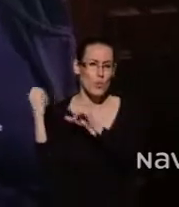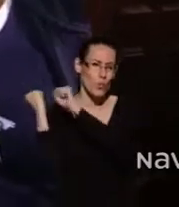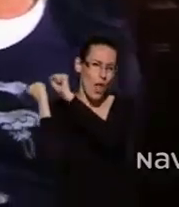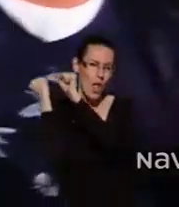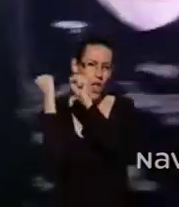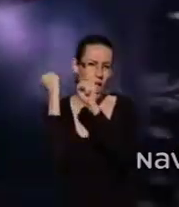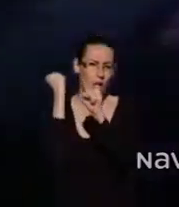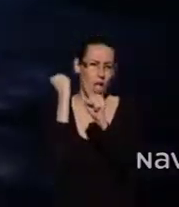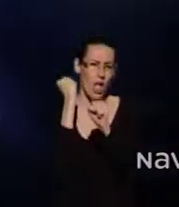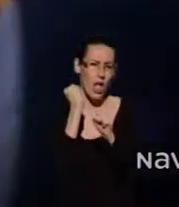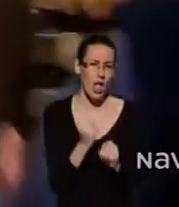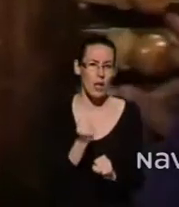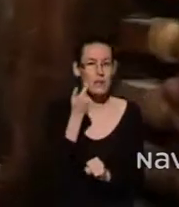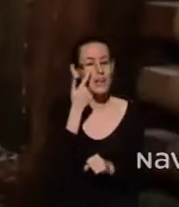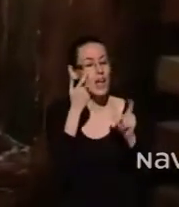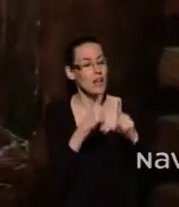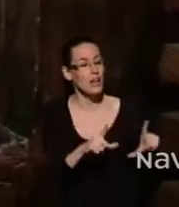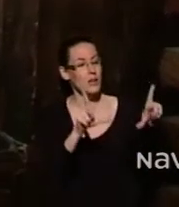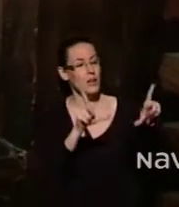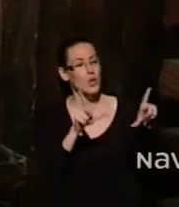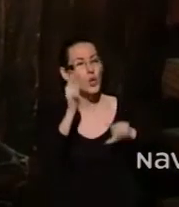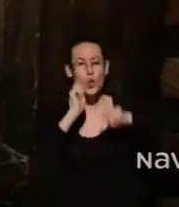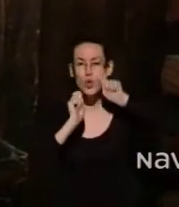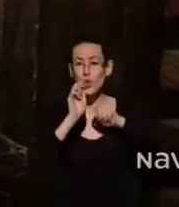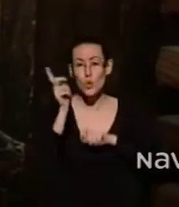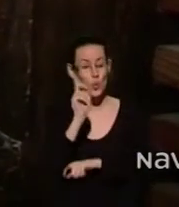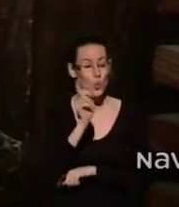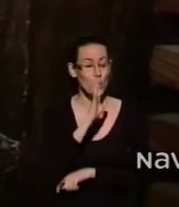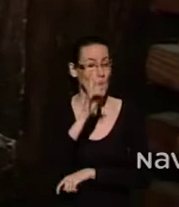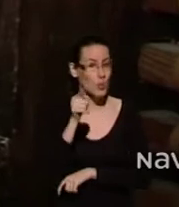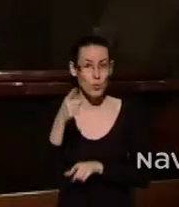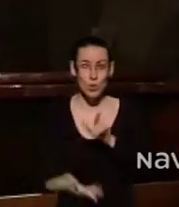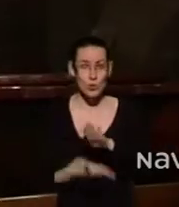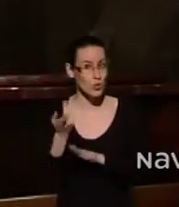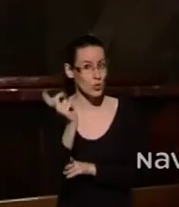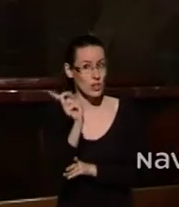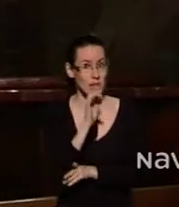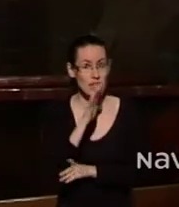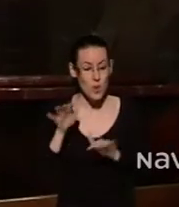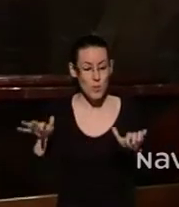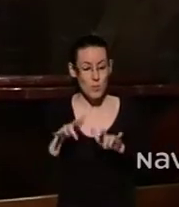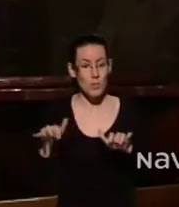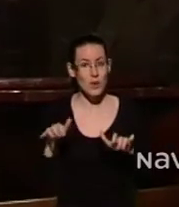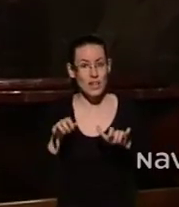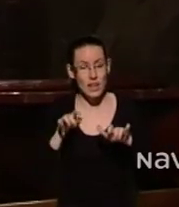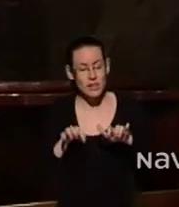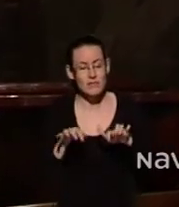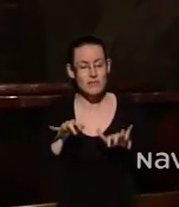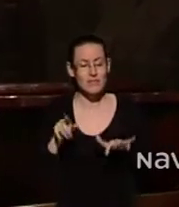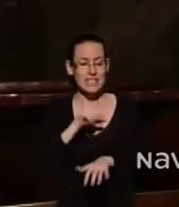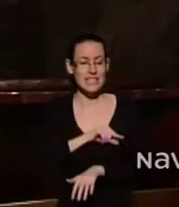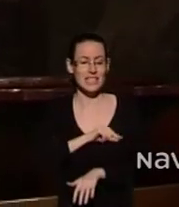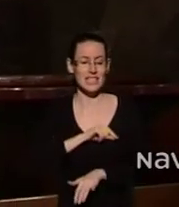¿eh? Sí, no lloro porque no te vas, porque en mis teclas viven tus huellas, porque mis notas quieren volar y han llegado hasta